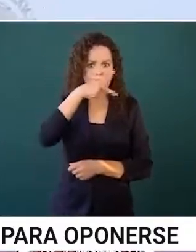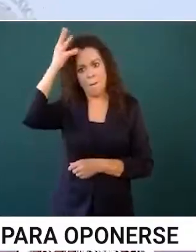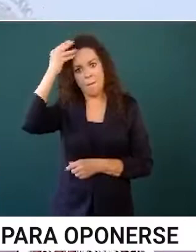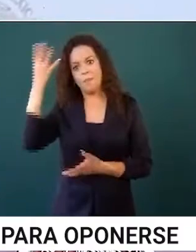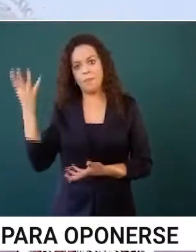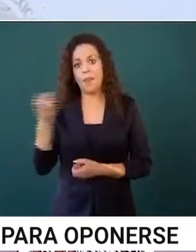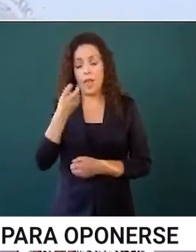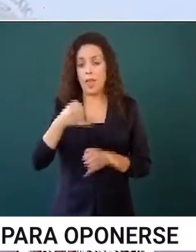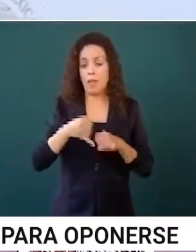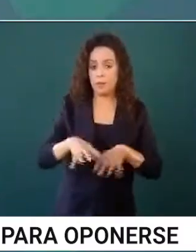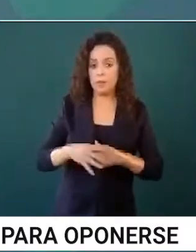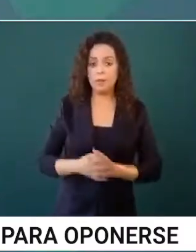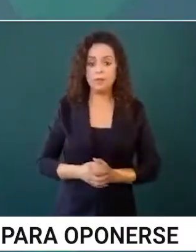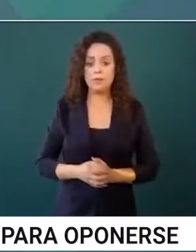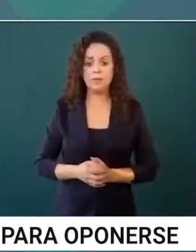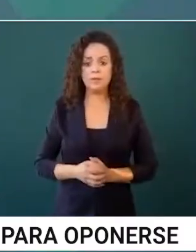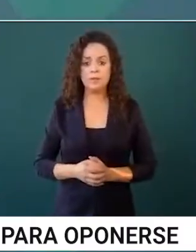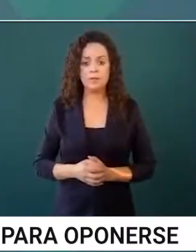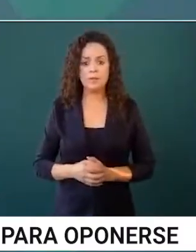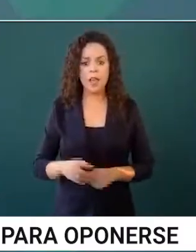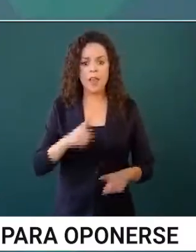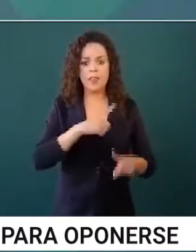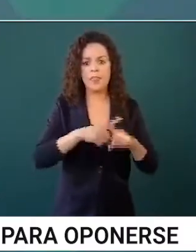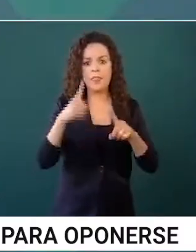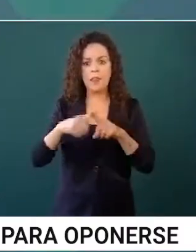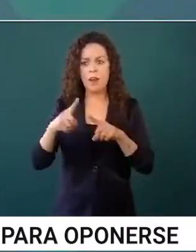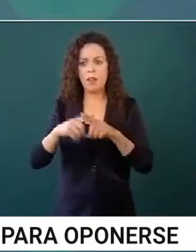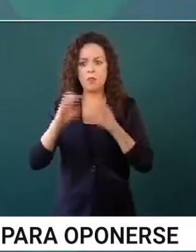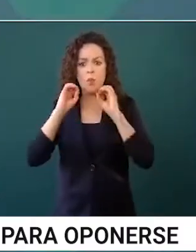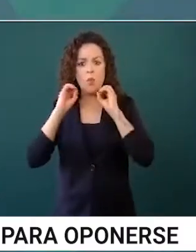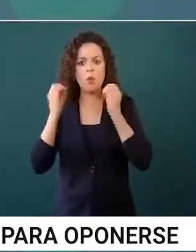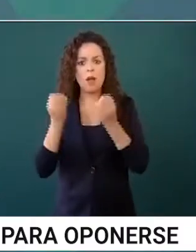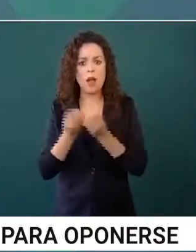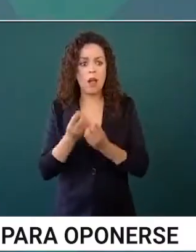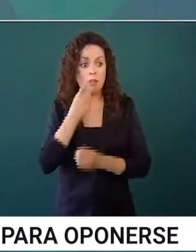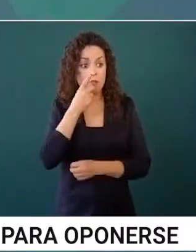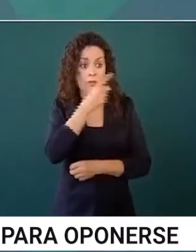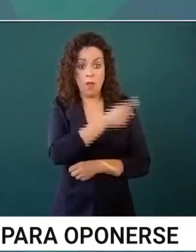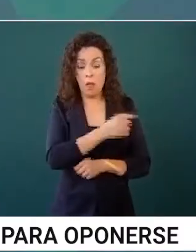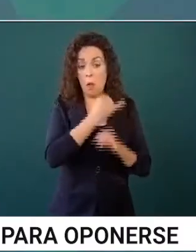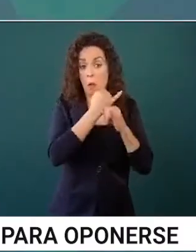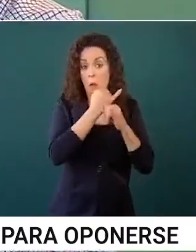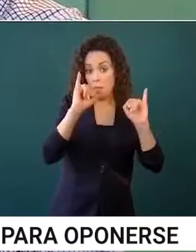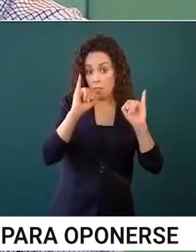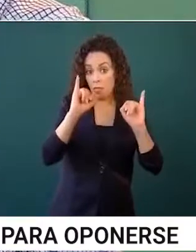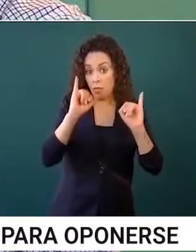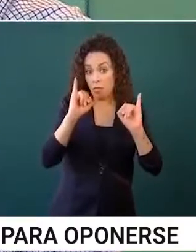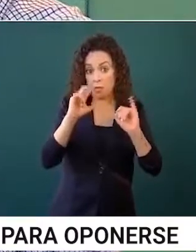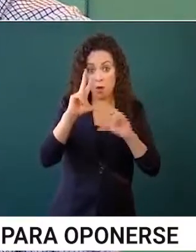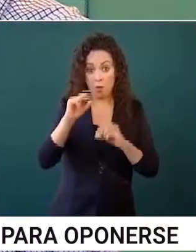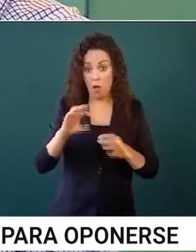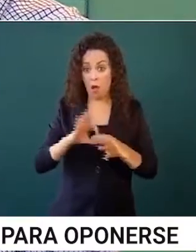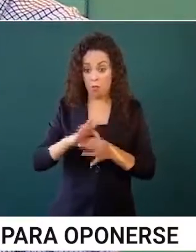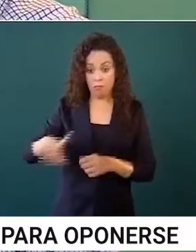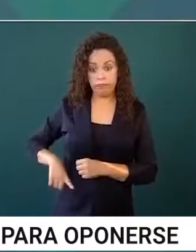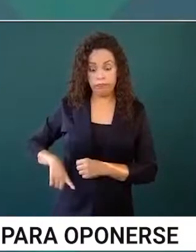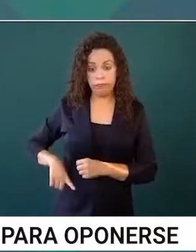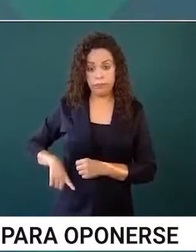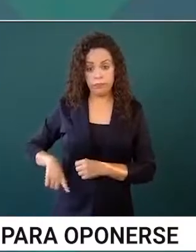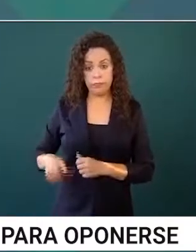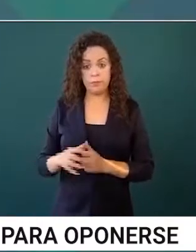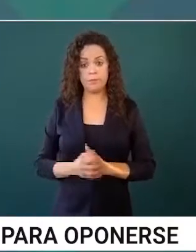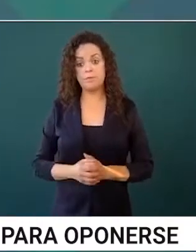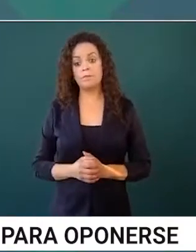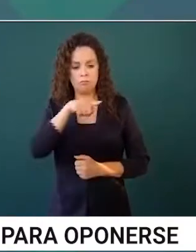información de todas las organizaciones supuestamente independientes, no gubernamentales De la llamada sociedad civil,